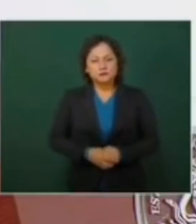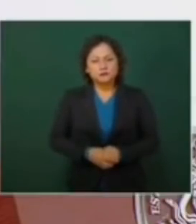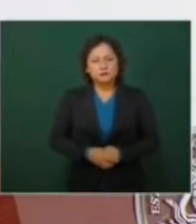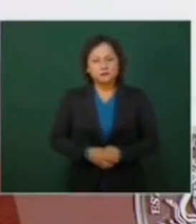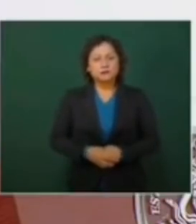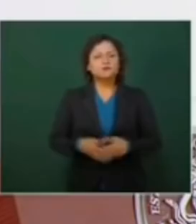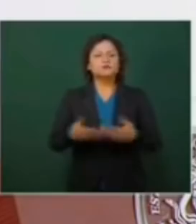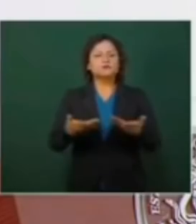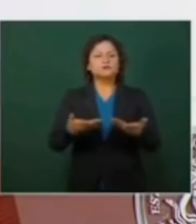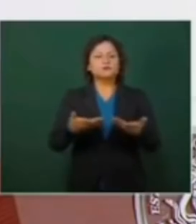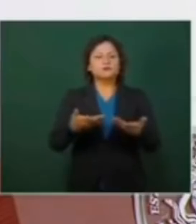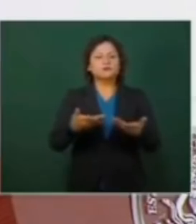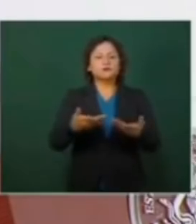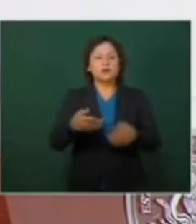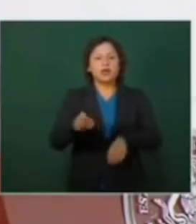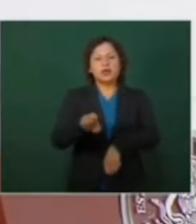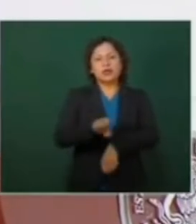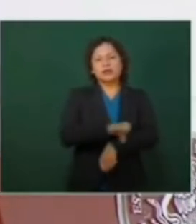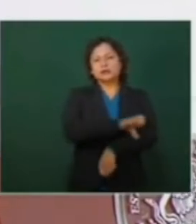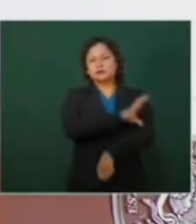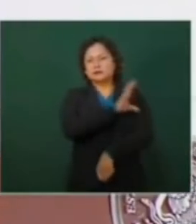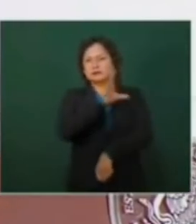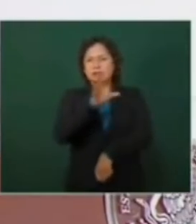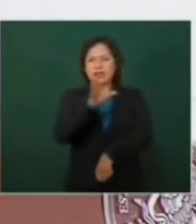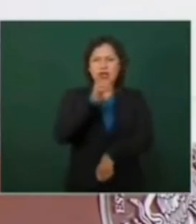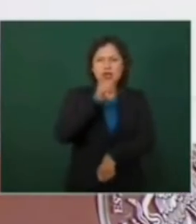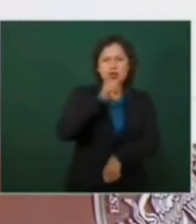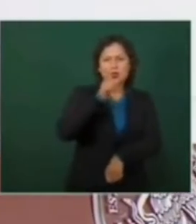los incrementos de precio la inflación